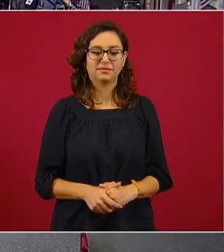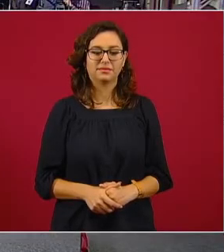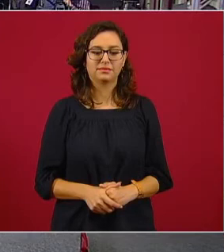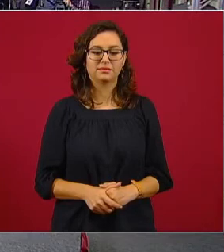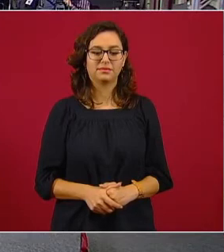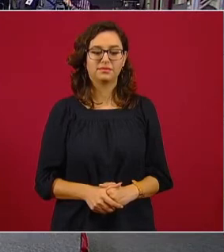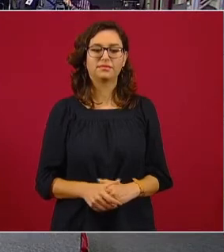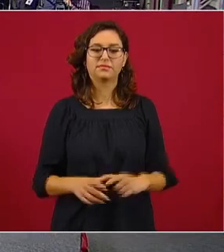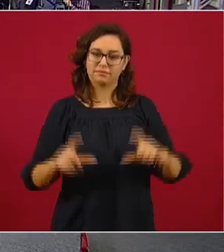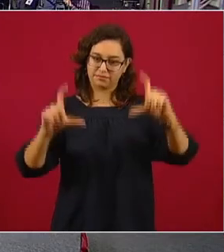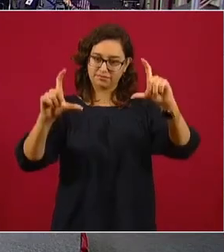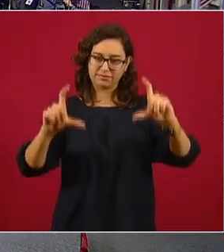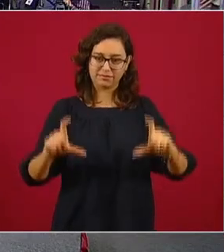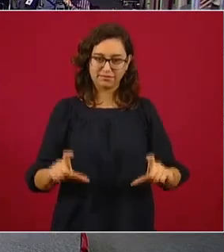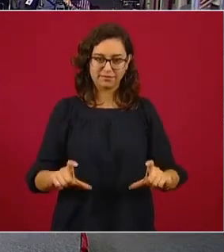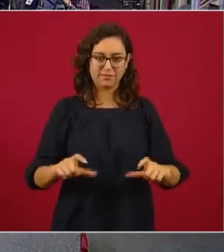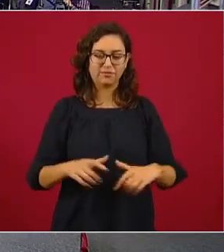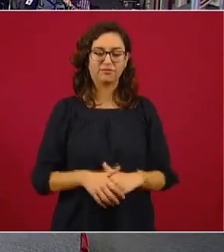otra,